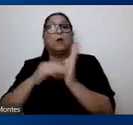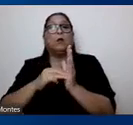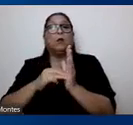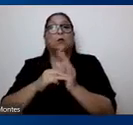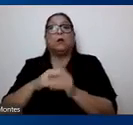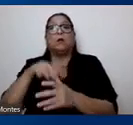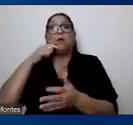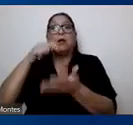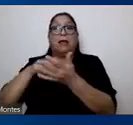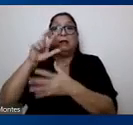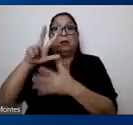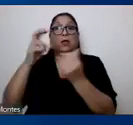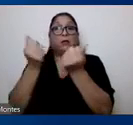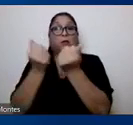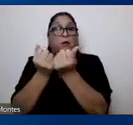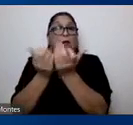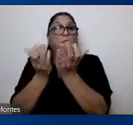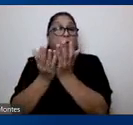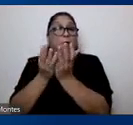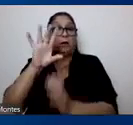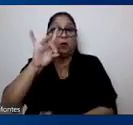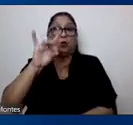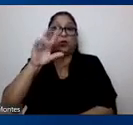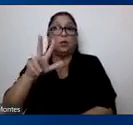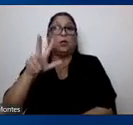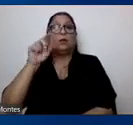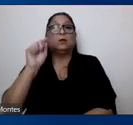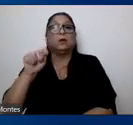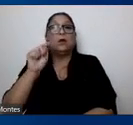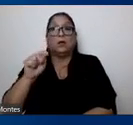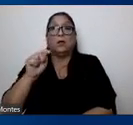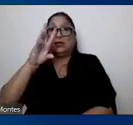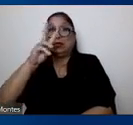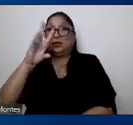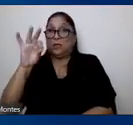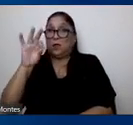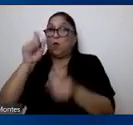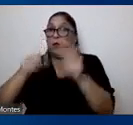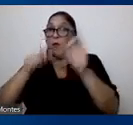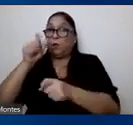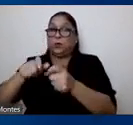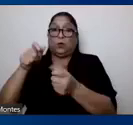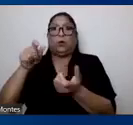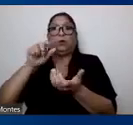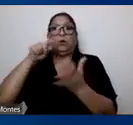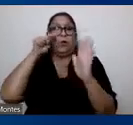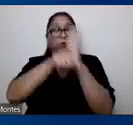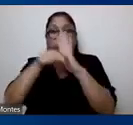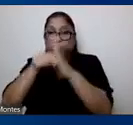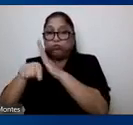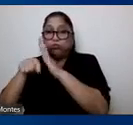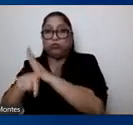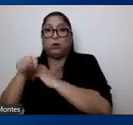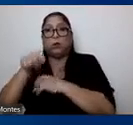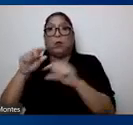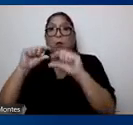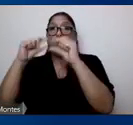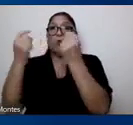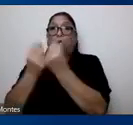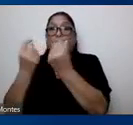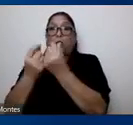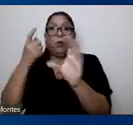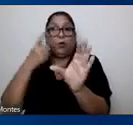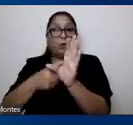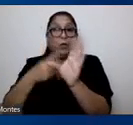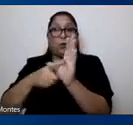3 de abril del 83, en donde 69 personas fueron asesinadas por grupos subversivos,